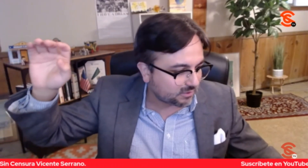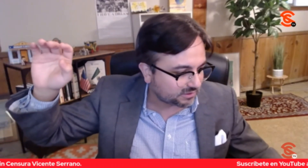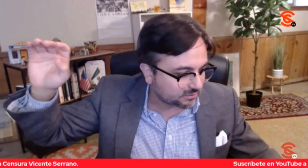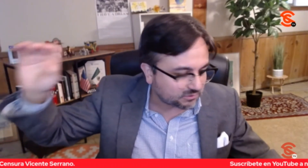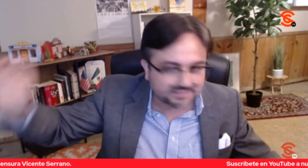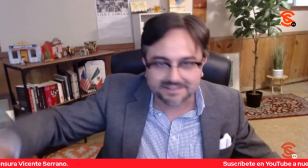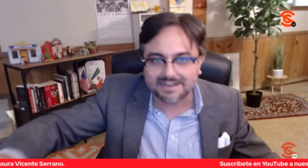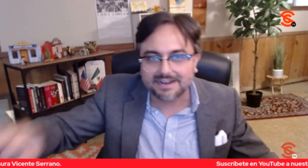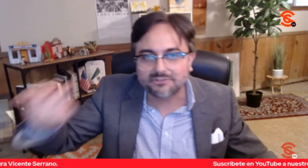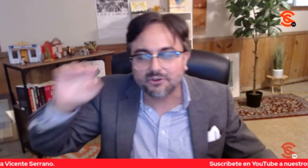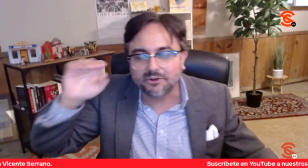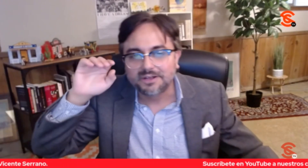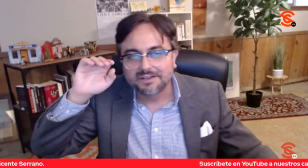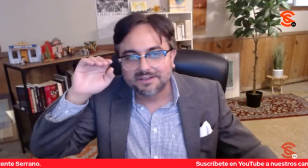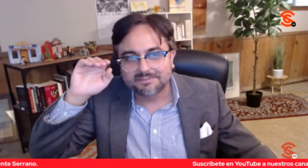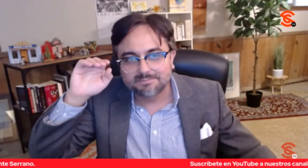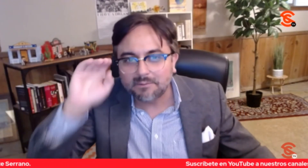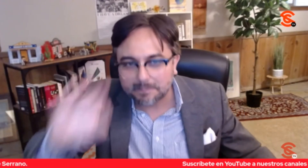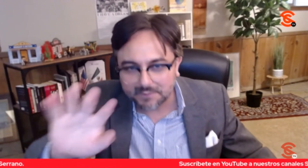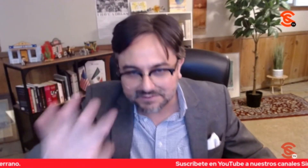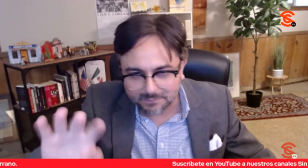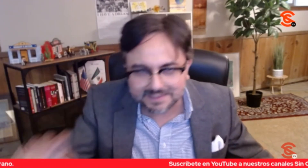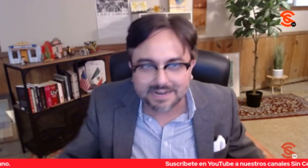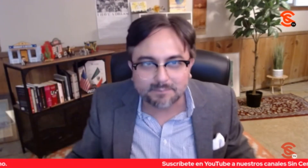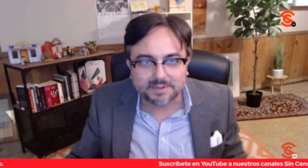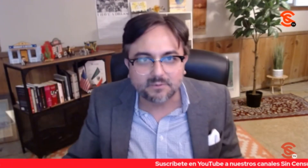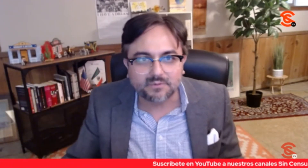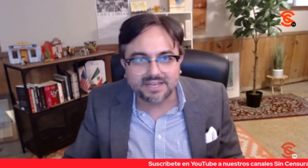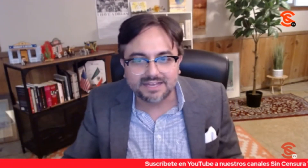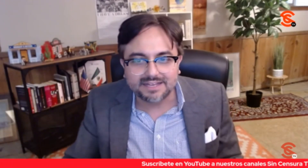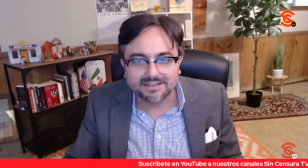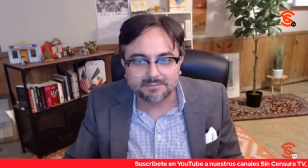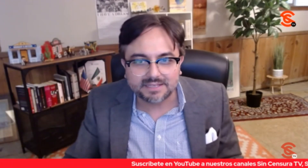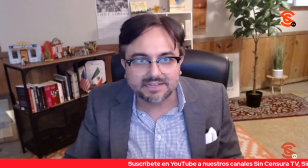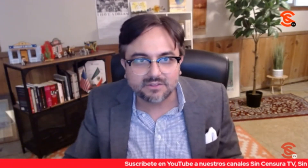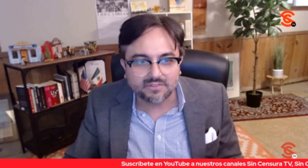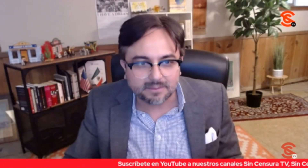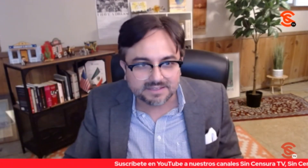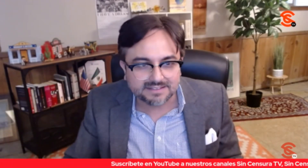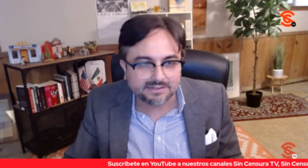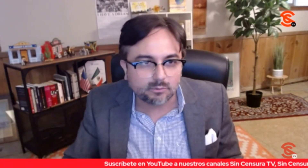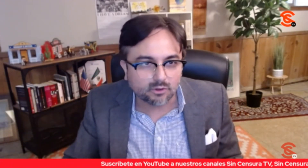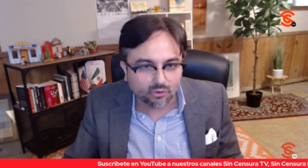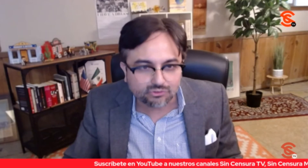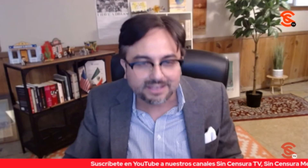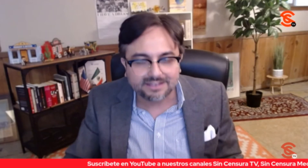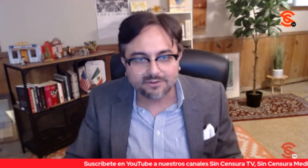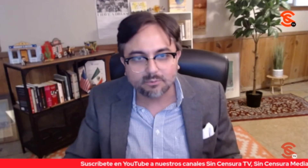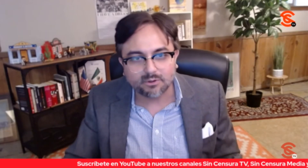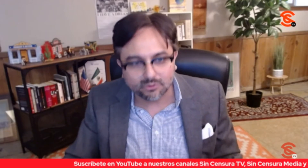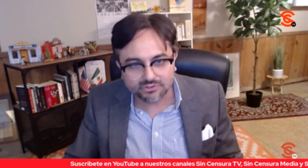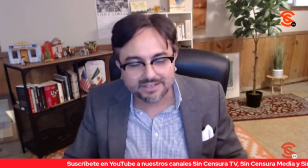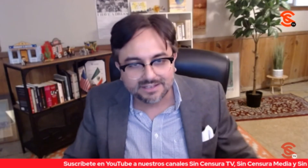Suprema Corte de Justicia de la Nación. Vamos a poner solamente la pregunta, mi querido don David, que es el número